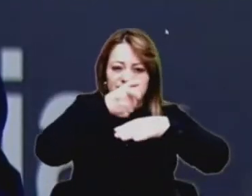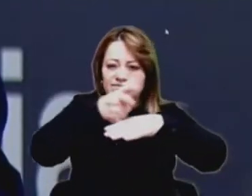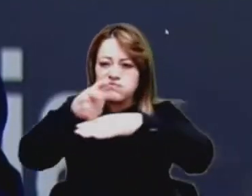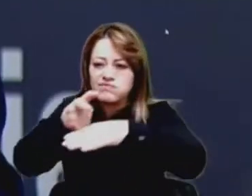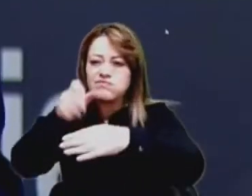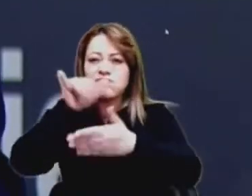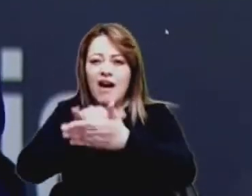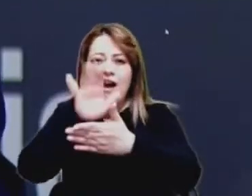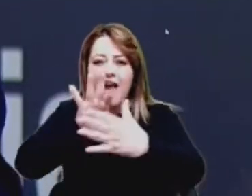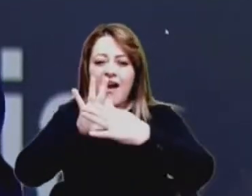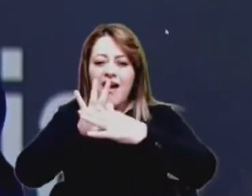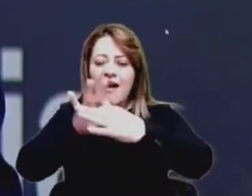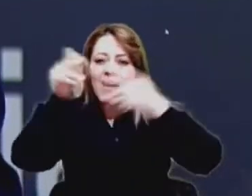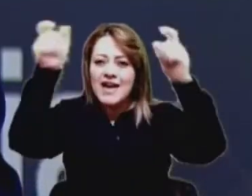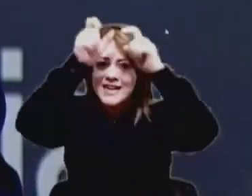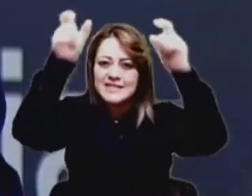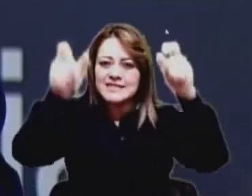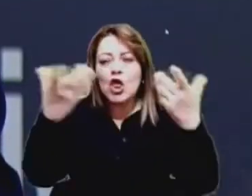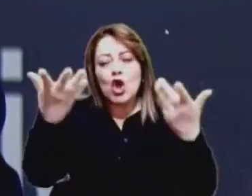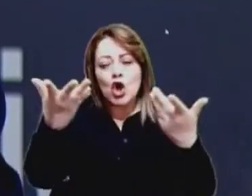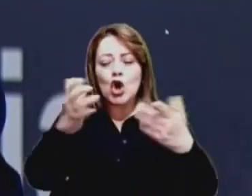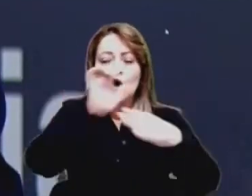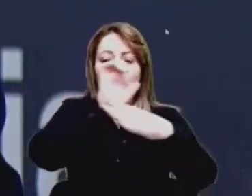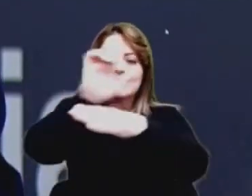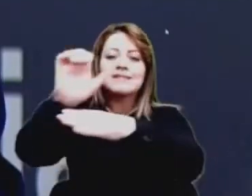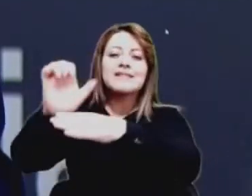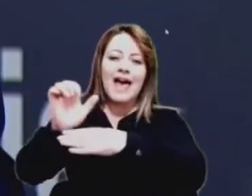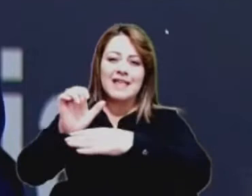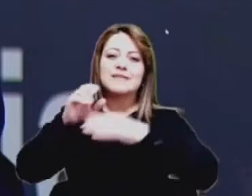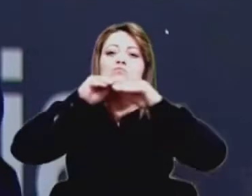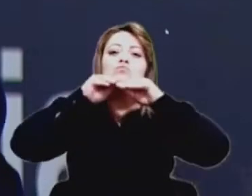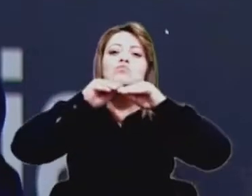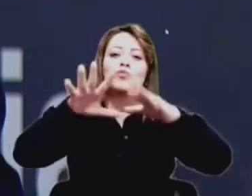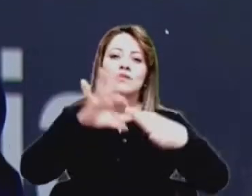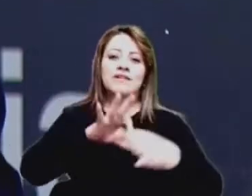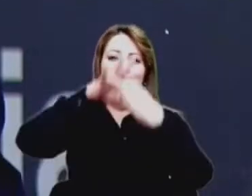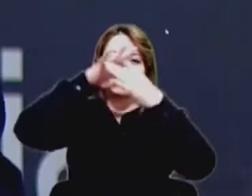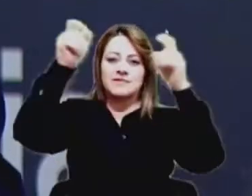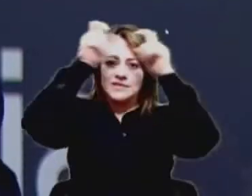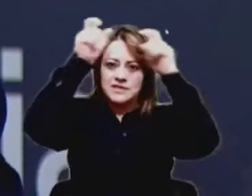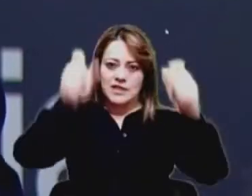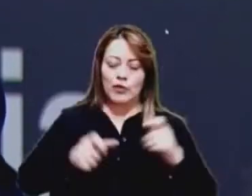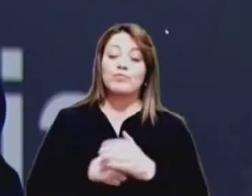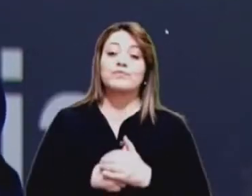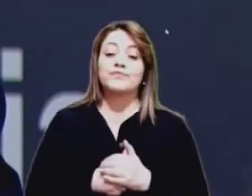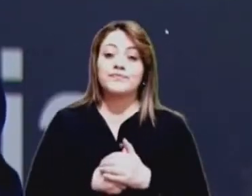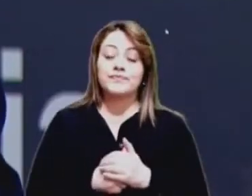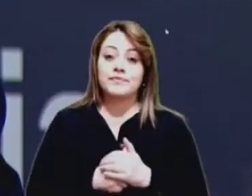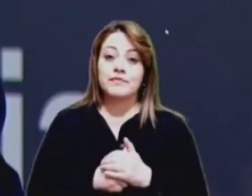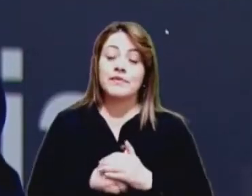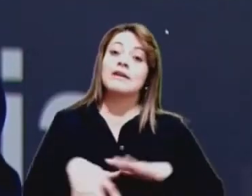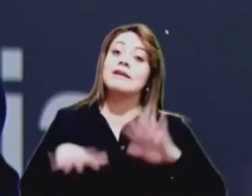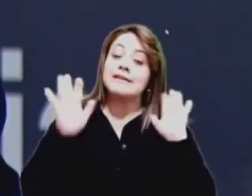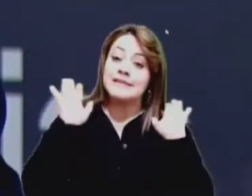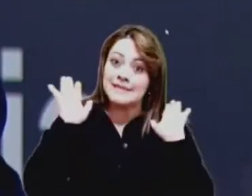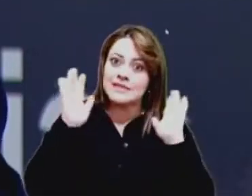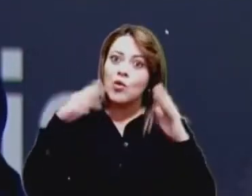o las entidades públicas del orden nacional y frente a ese número tan importante y tan impresionante